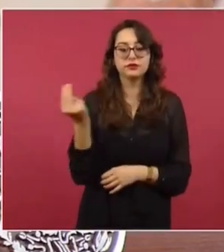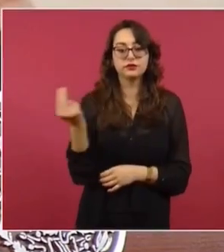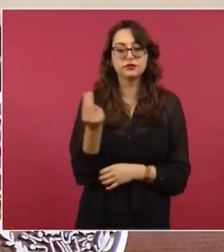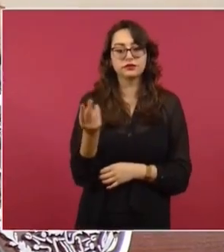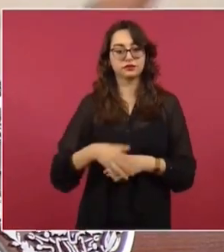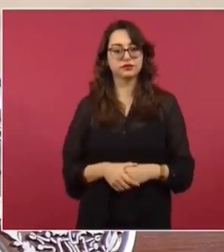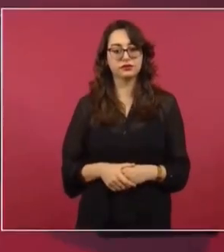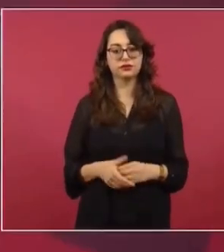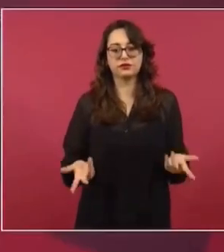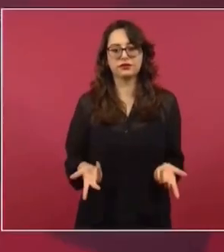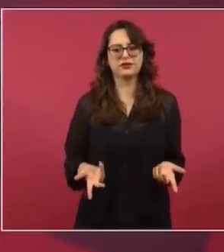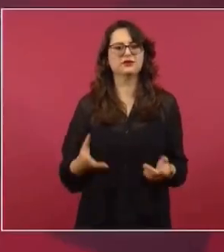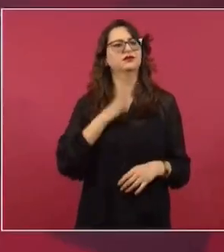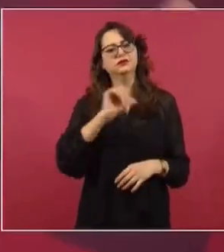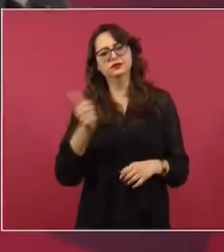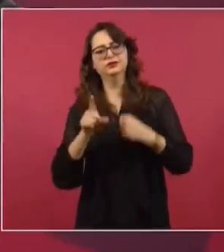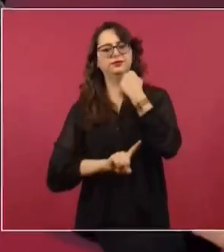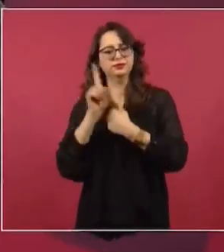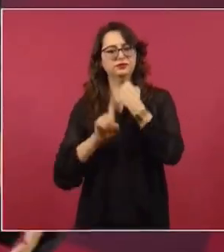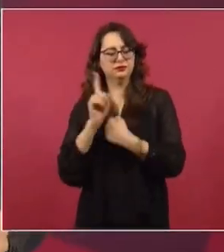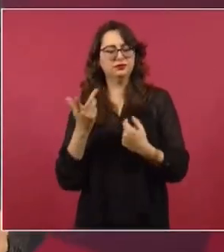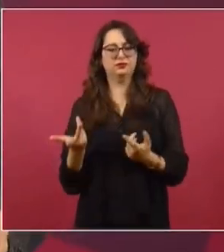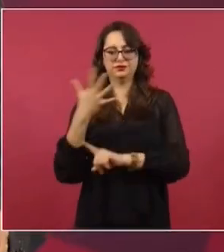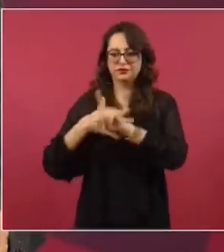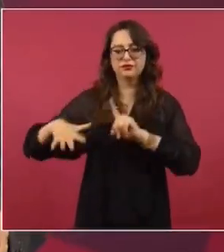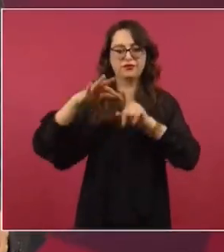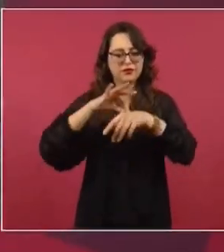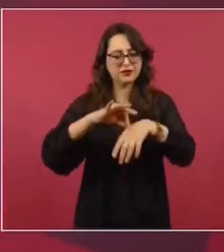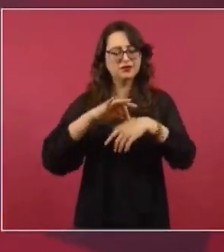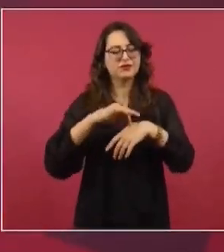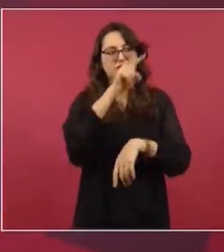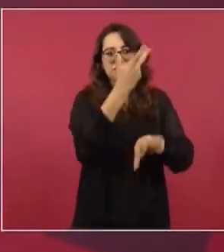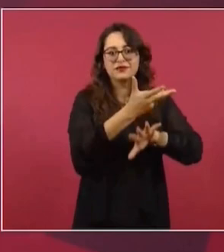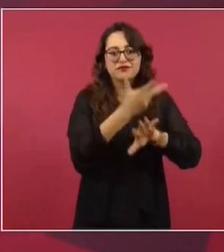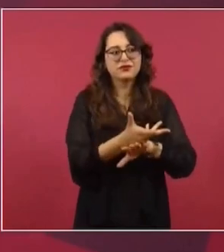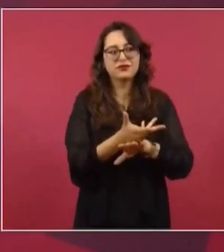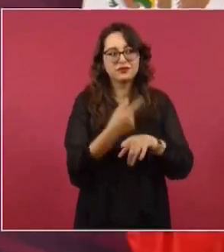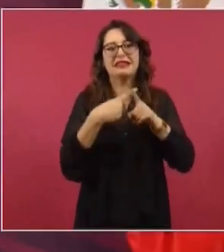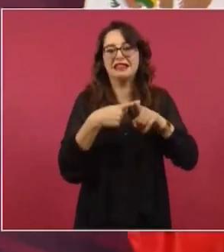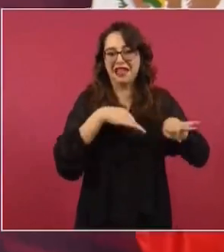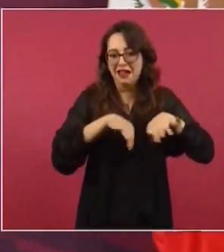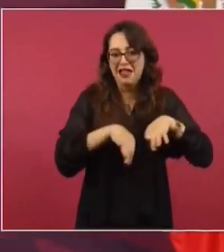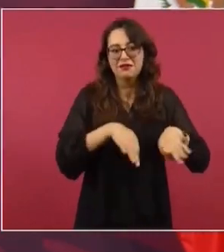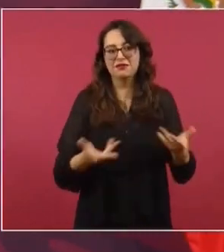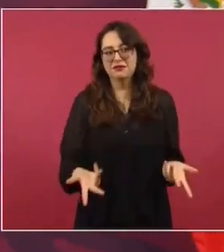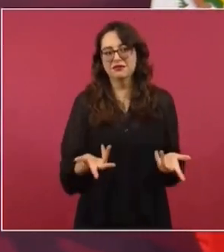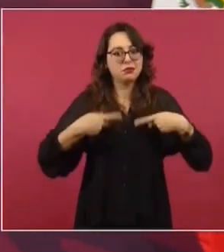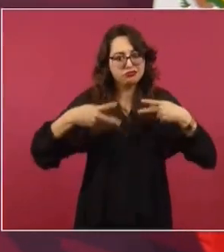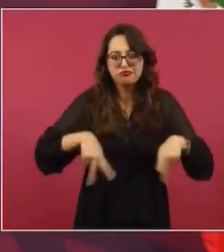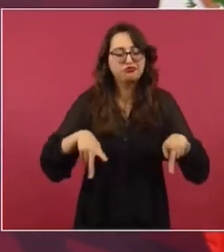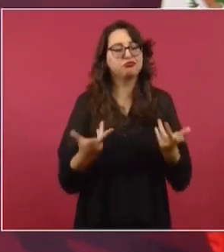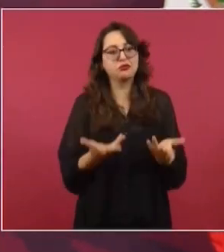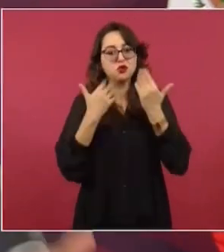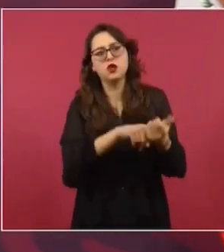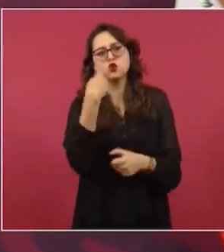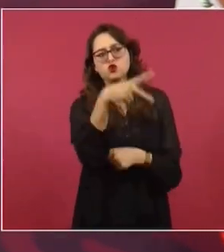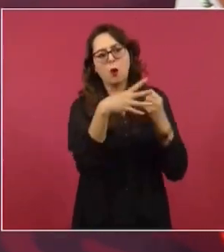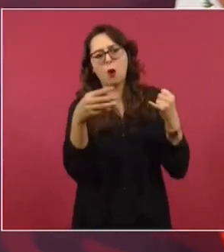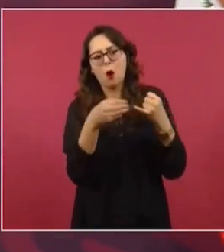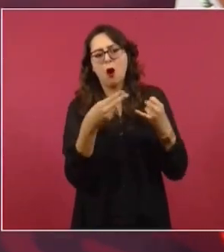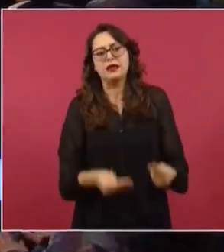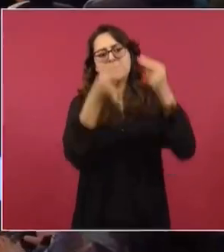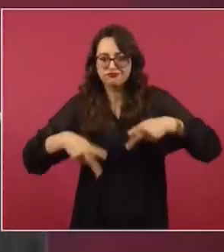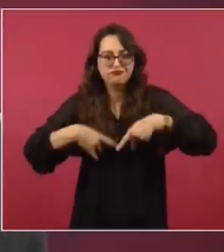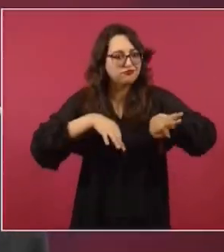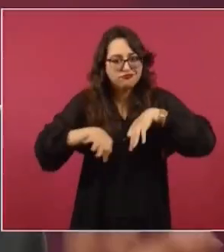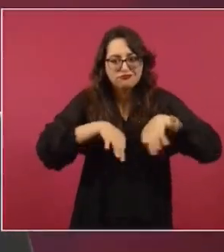Además, hay otras cosas, hay una realidad. A Estados Unidos le falta fuerza de trabajo. No se puede crecer sin